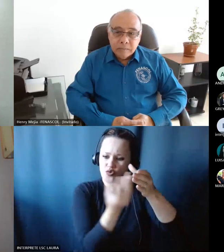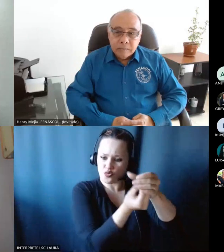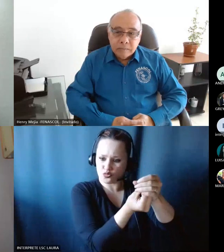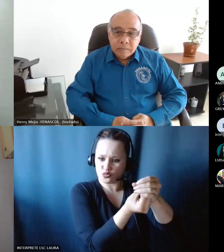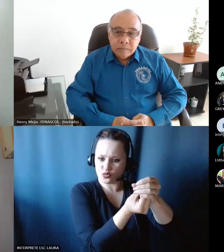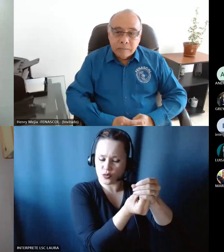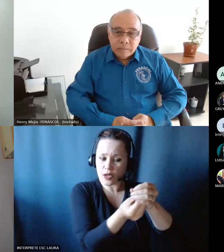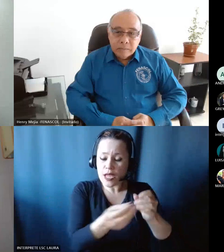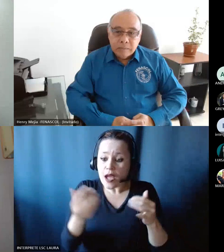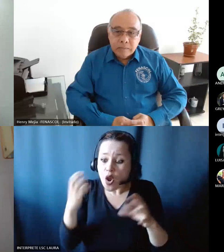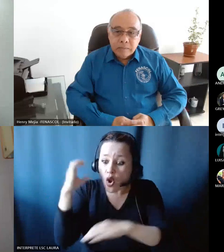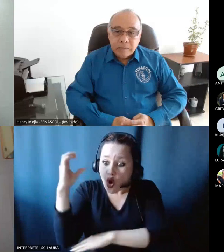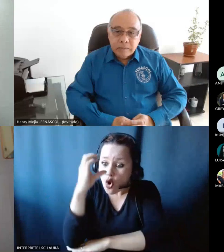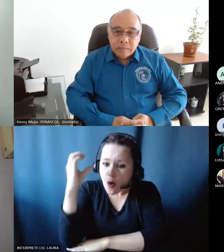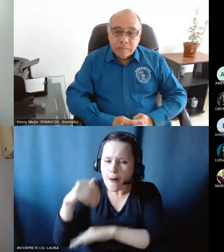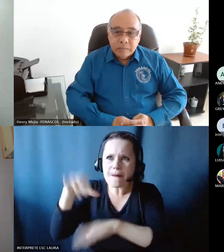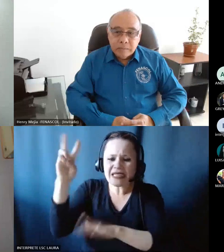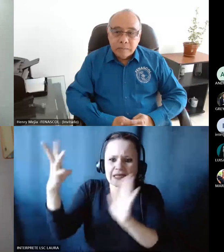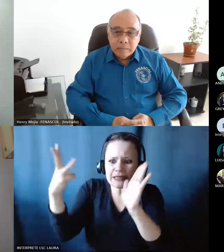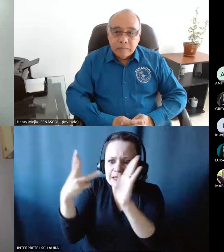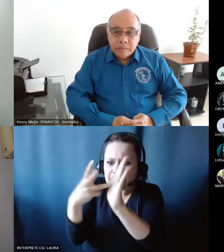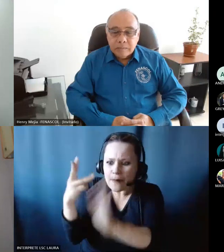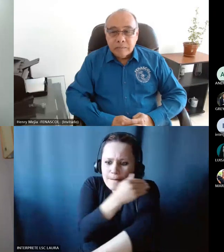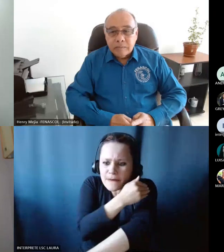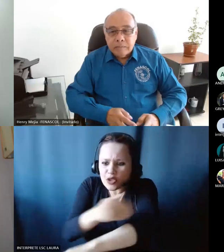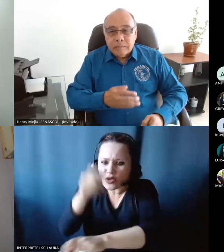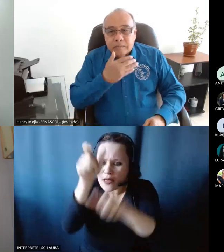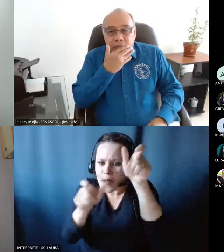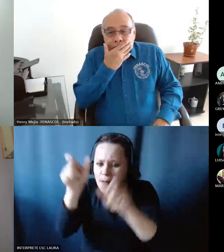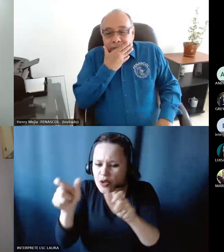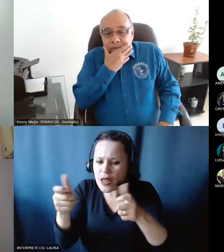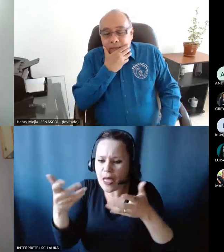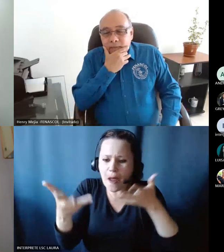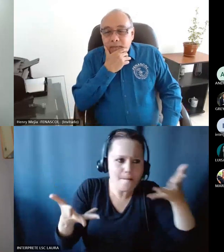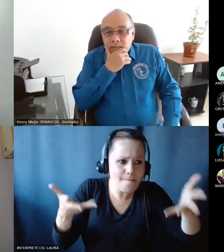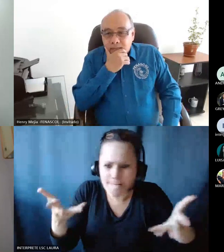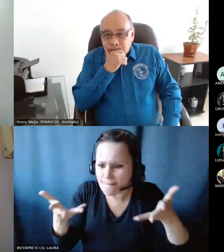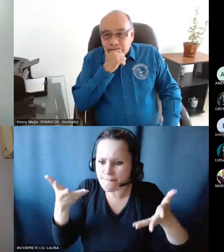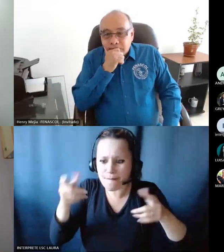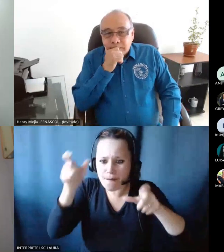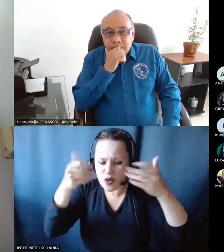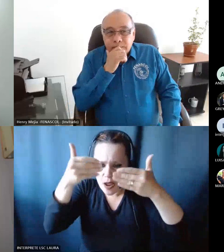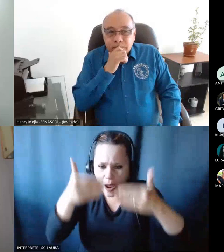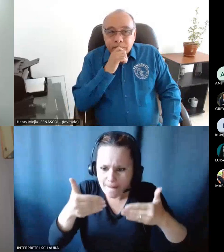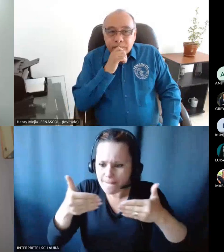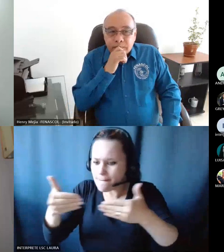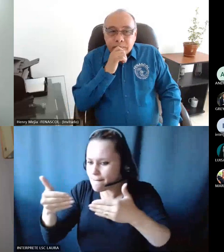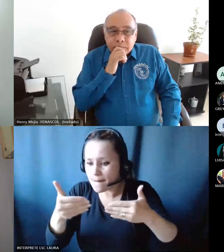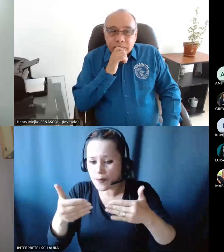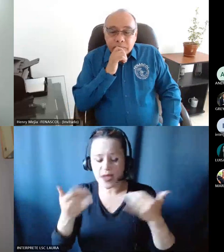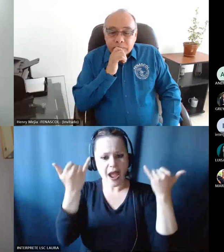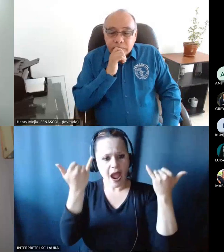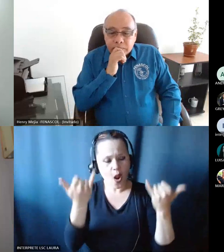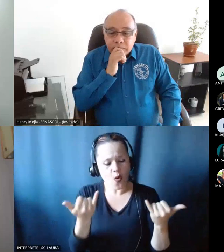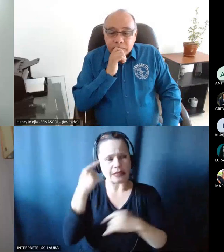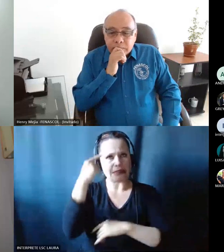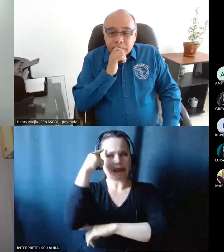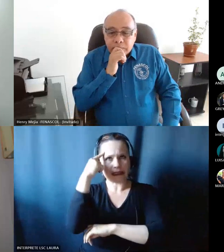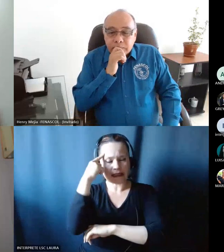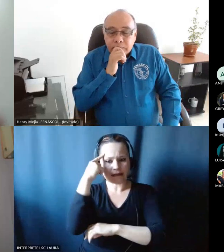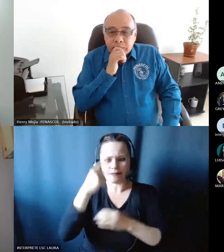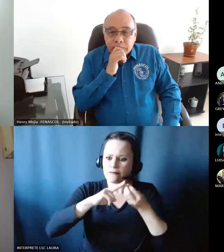personas con dificultades para realizar actividades básicas diarias y por esto hemos implementado herramientas